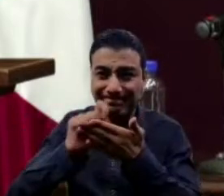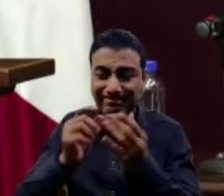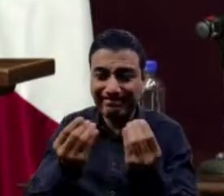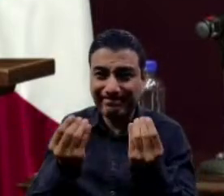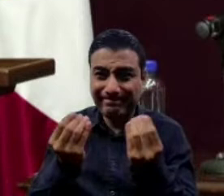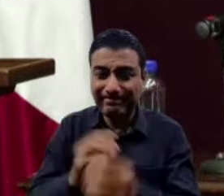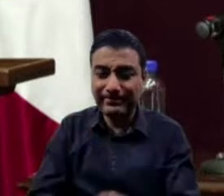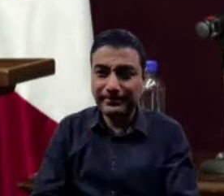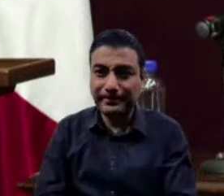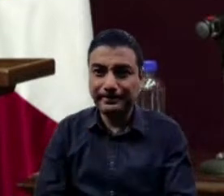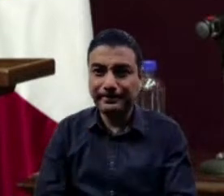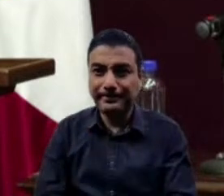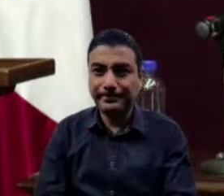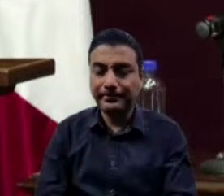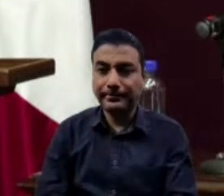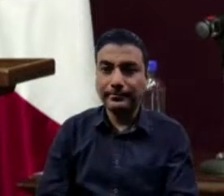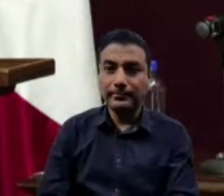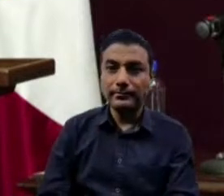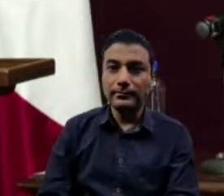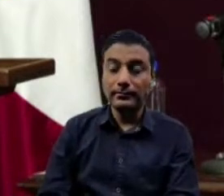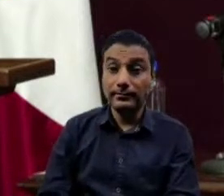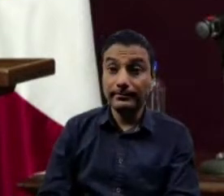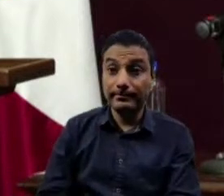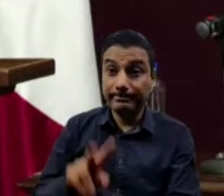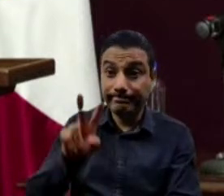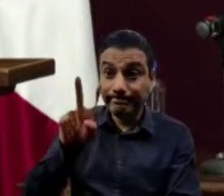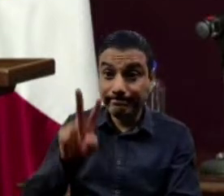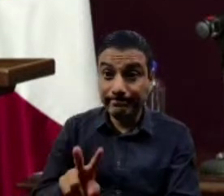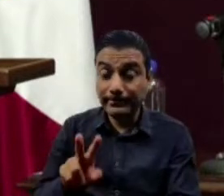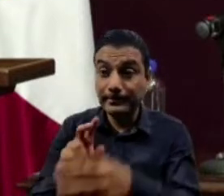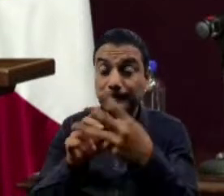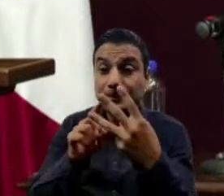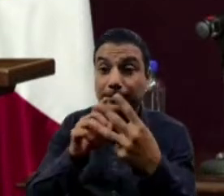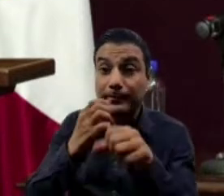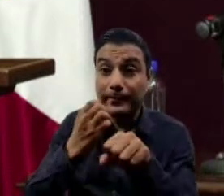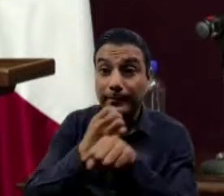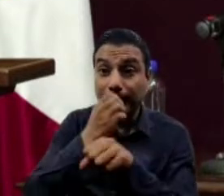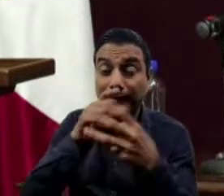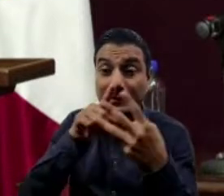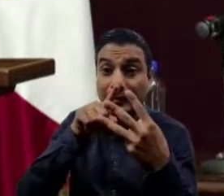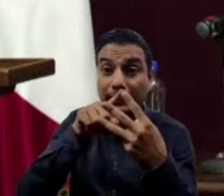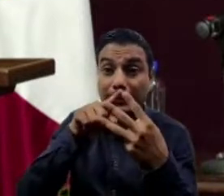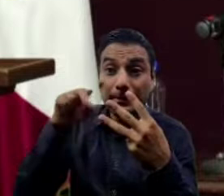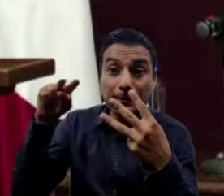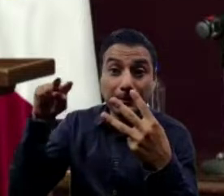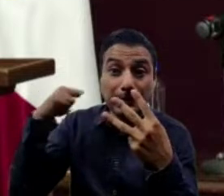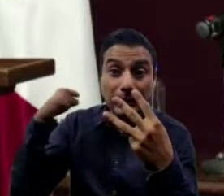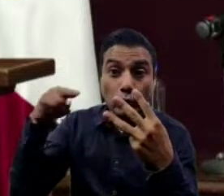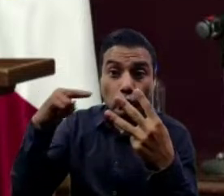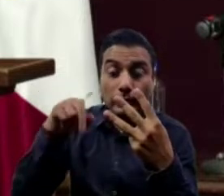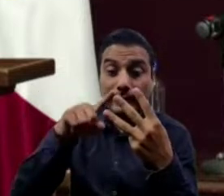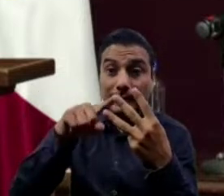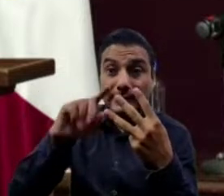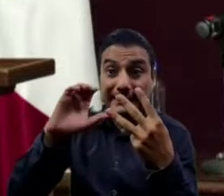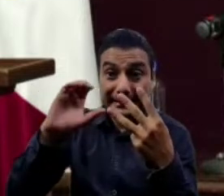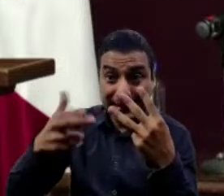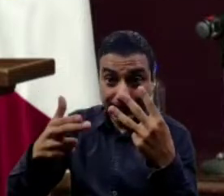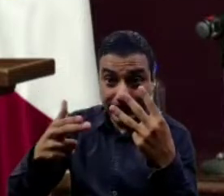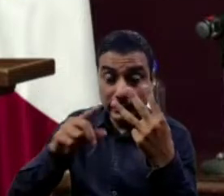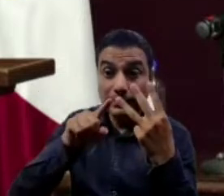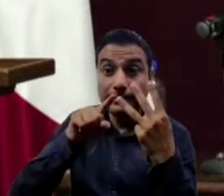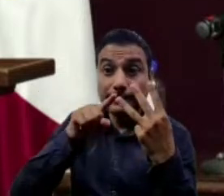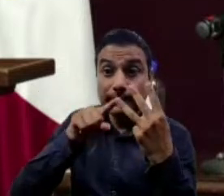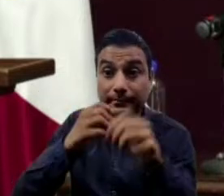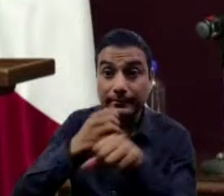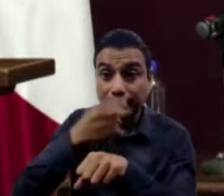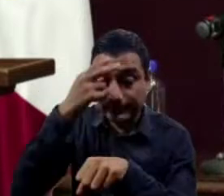Precisamente, ubicándonos tan solo por debajo de las entidades federativas de Veracruz y de Chiapas. No